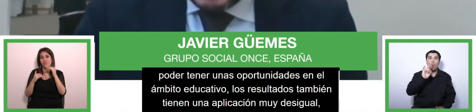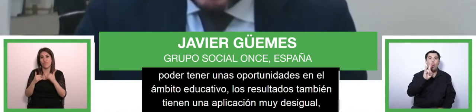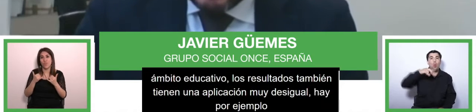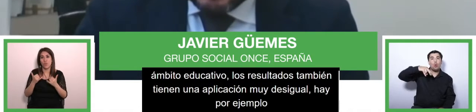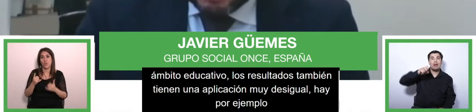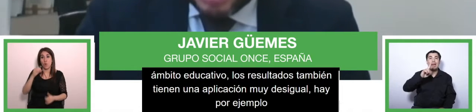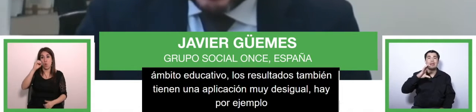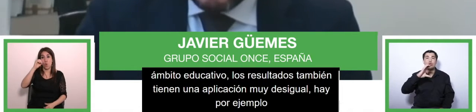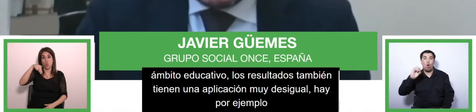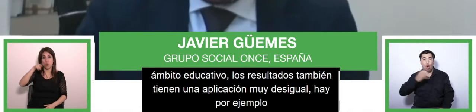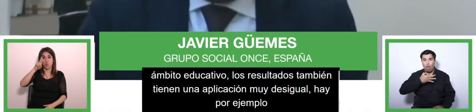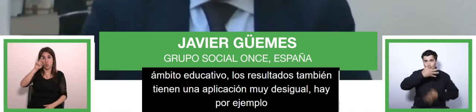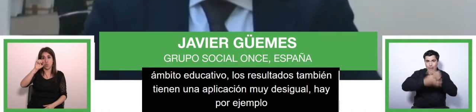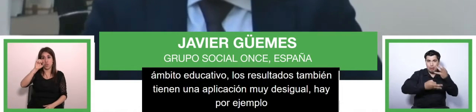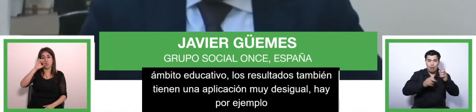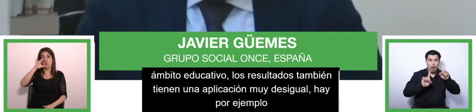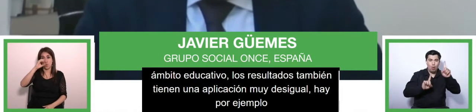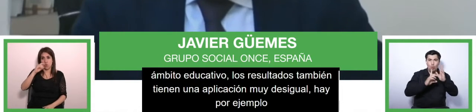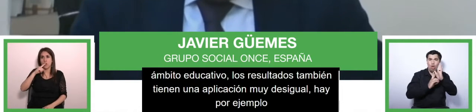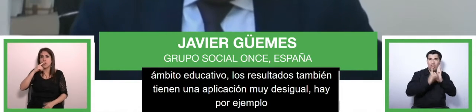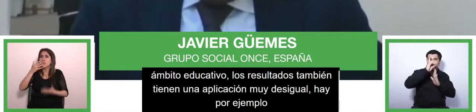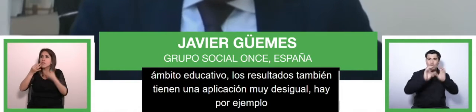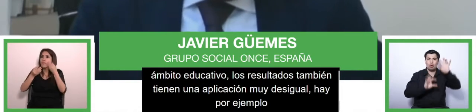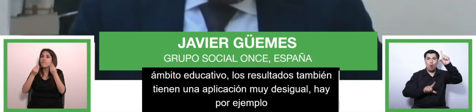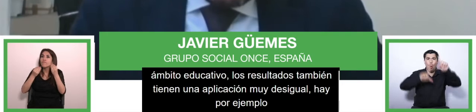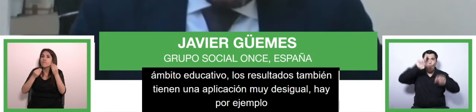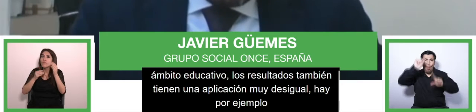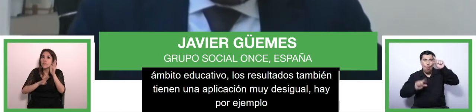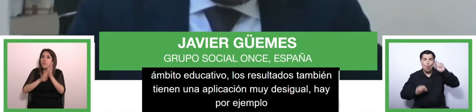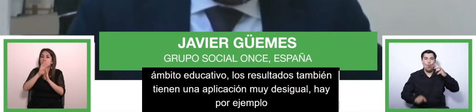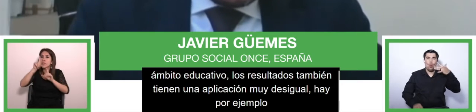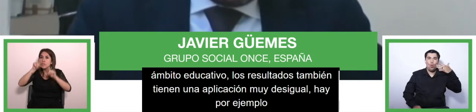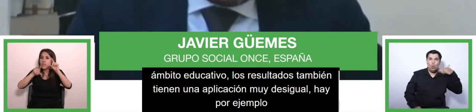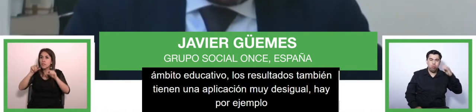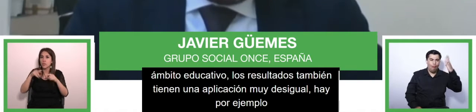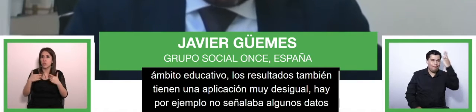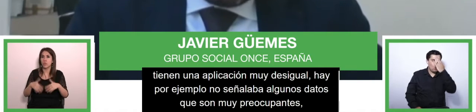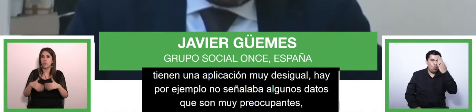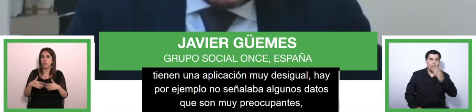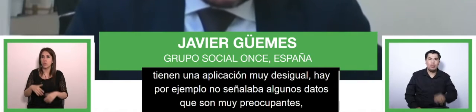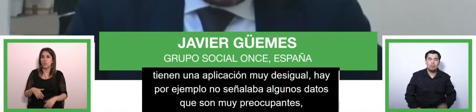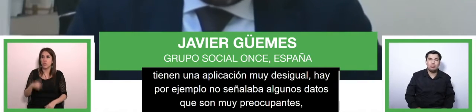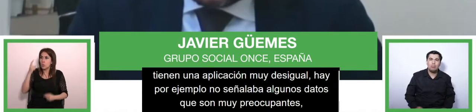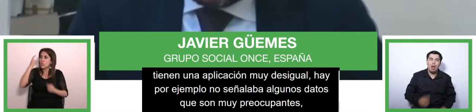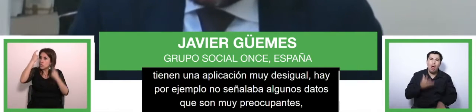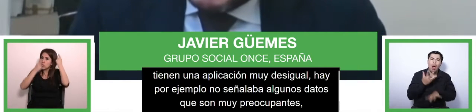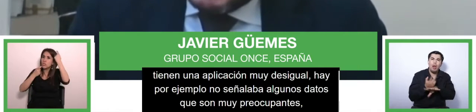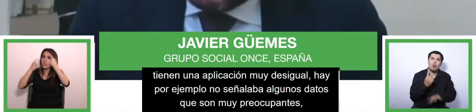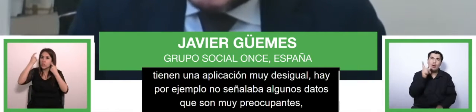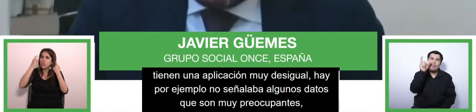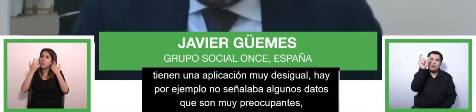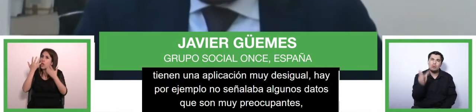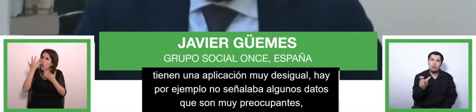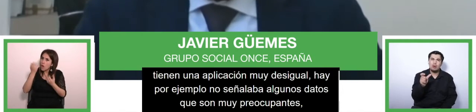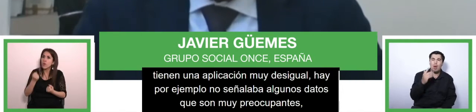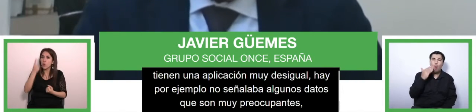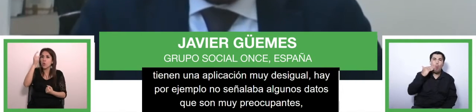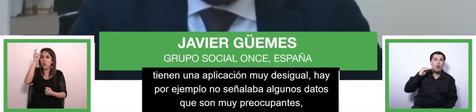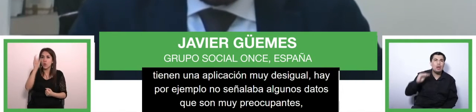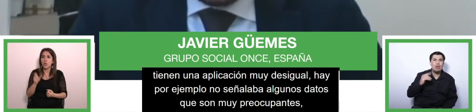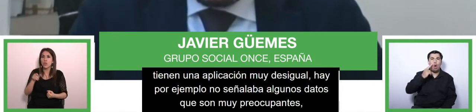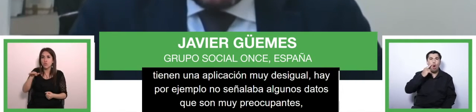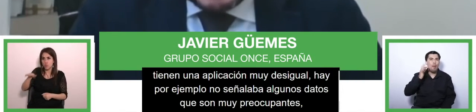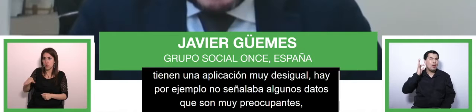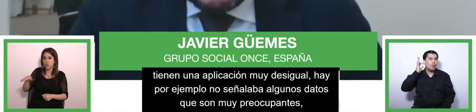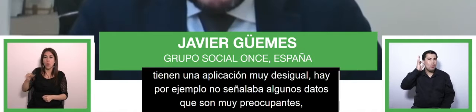algunos datos que son muy preocupantes. Hay un chico, una chica, un niño, una niña con discapacidad ahora mismo